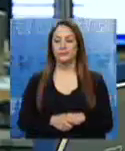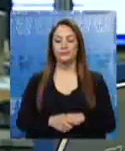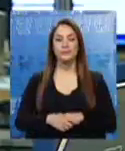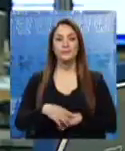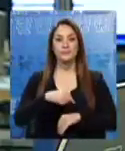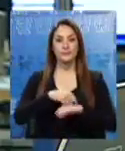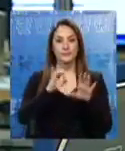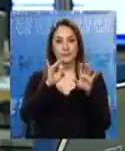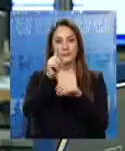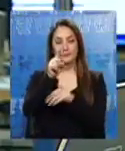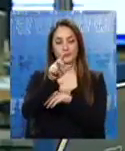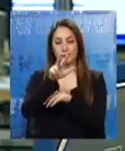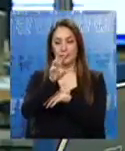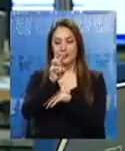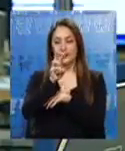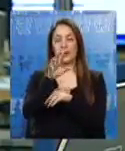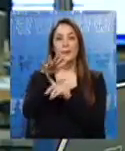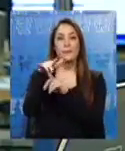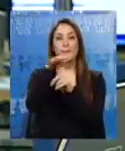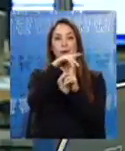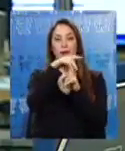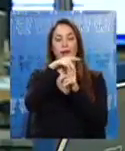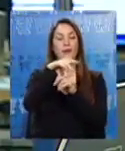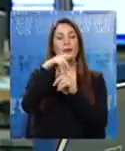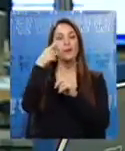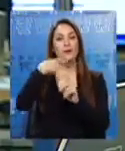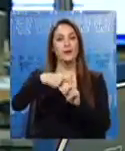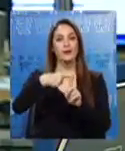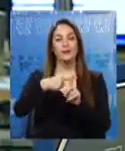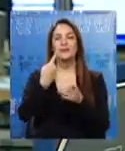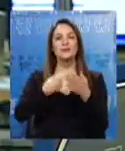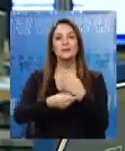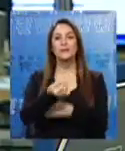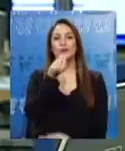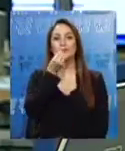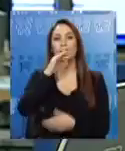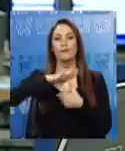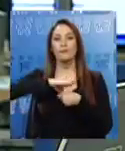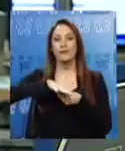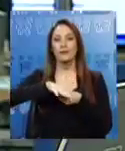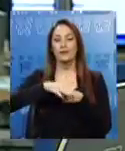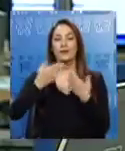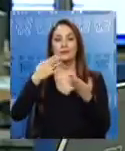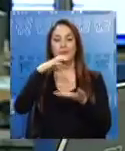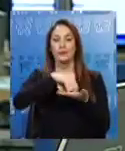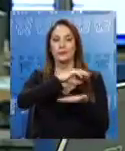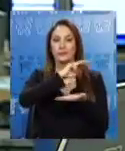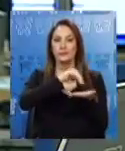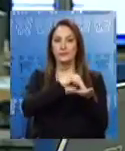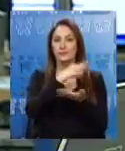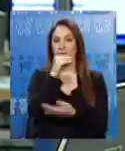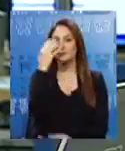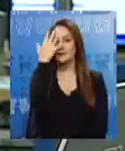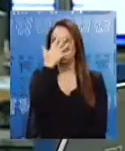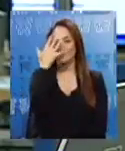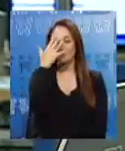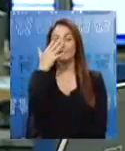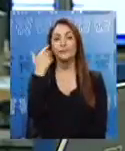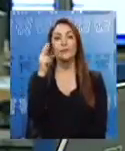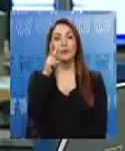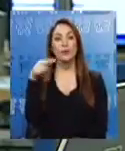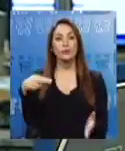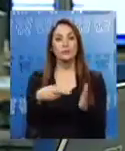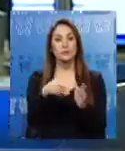En el Parque La Carolina de Quito se desarrolló el Festival Gastronómico Solidario para las provincias de Manabí y Esmeraldas. Alrededor de